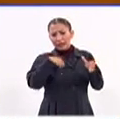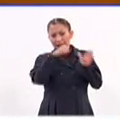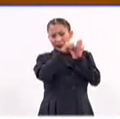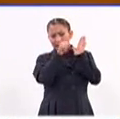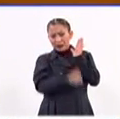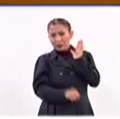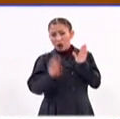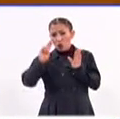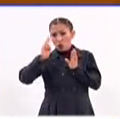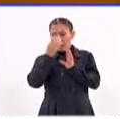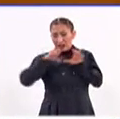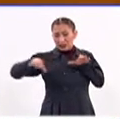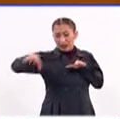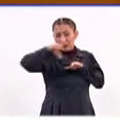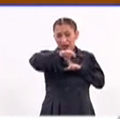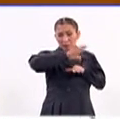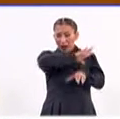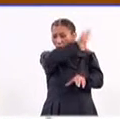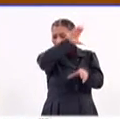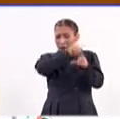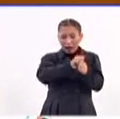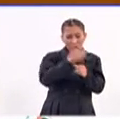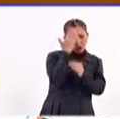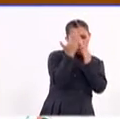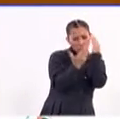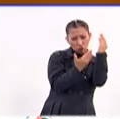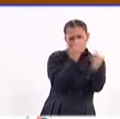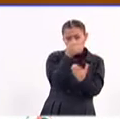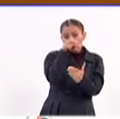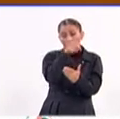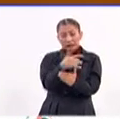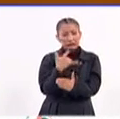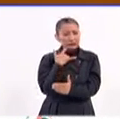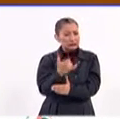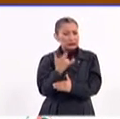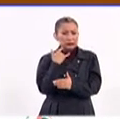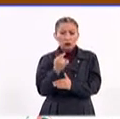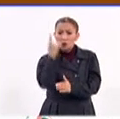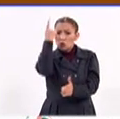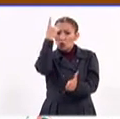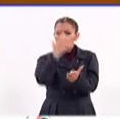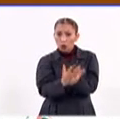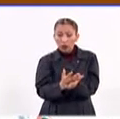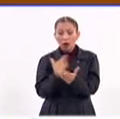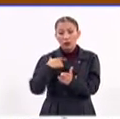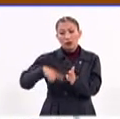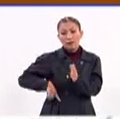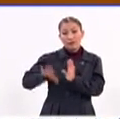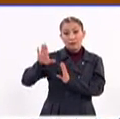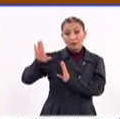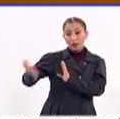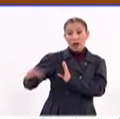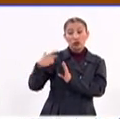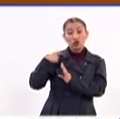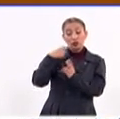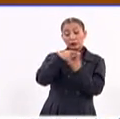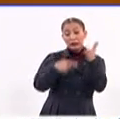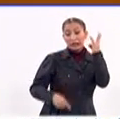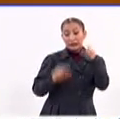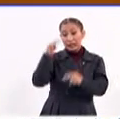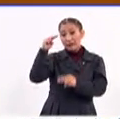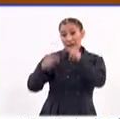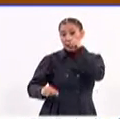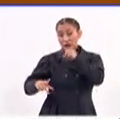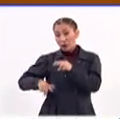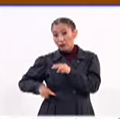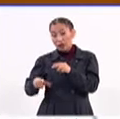sistema de educación superior para alcanzar la universalización exigirá de un esfuerzo inédito del Estado mexicano en sus 3 órdenes de